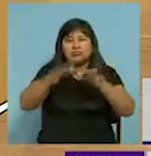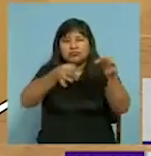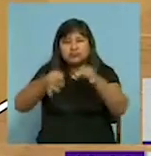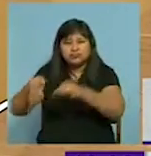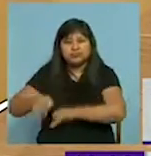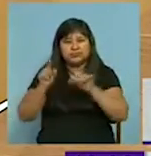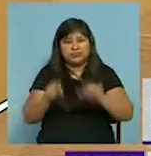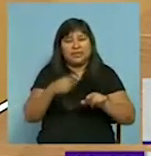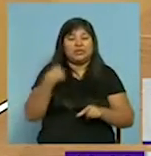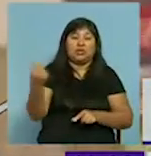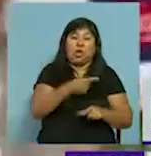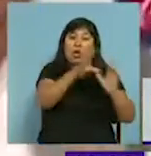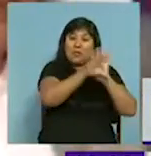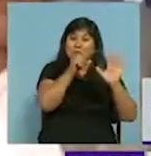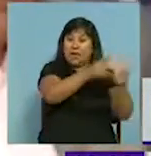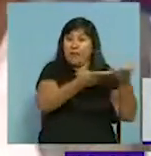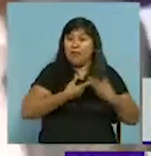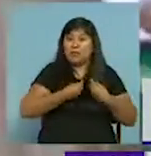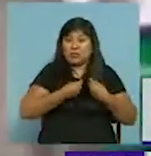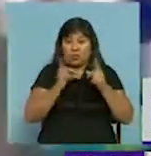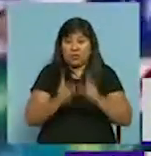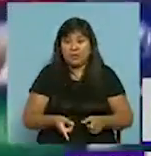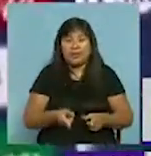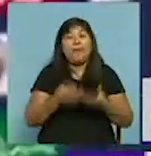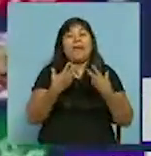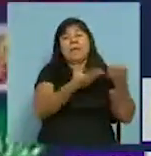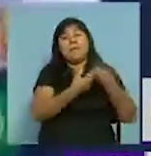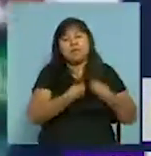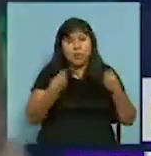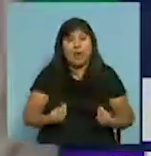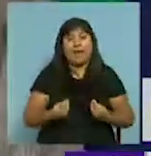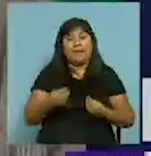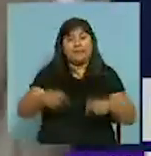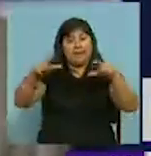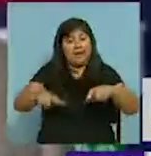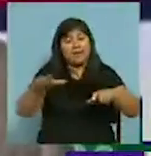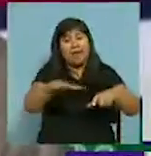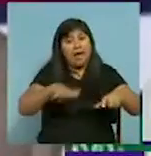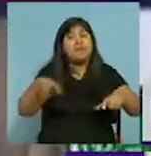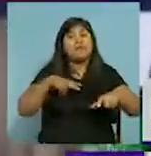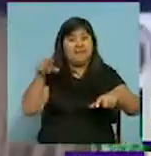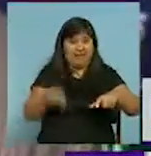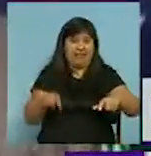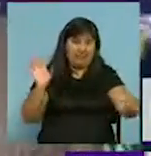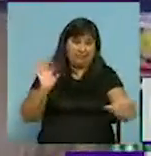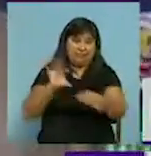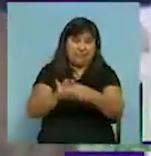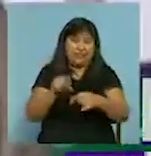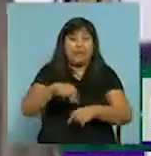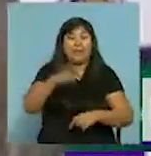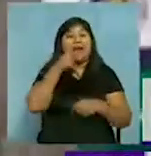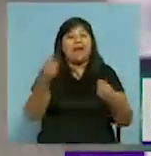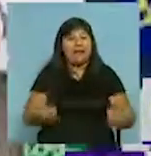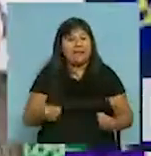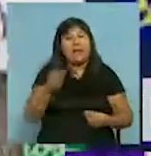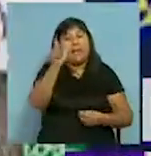obtener el apoyo de los dirigentes para para poder tener un lugar propio para que los chicos se puedan instalar cada vez que tenían que